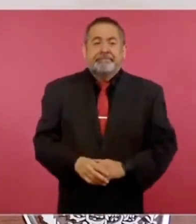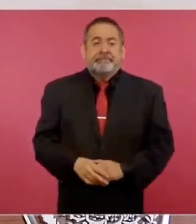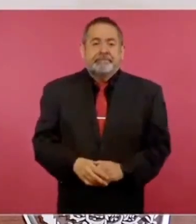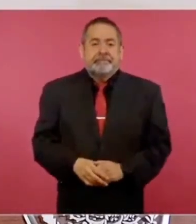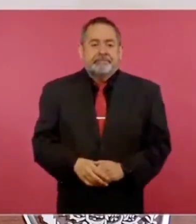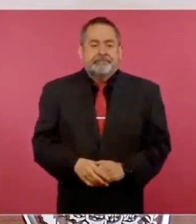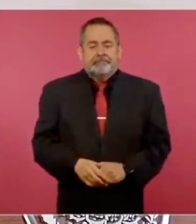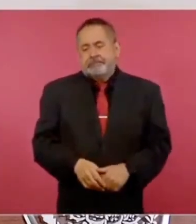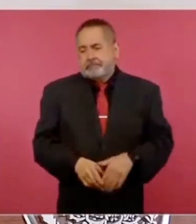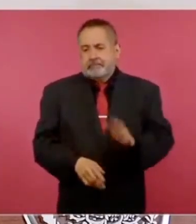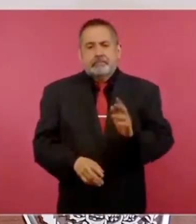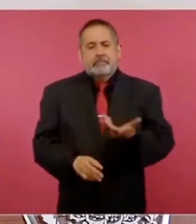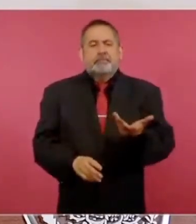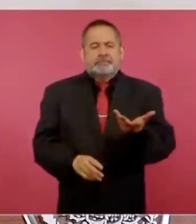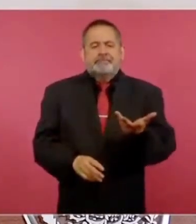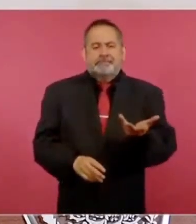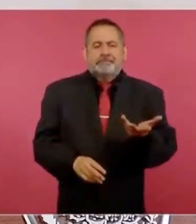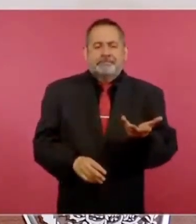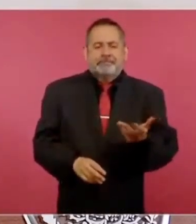Pero ya